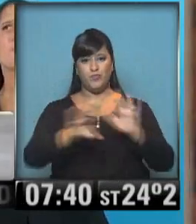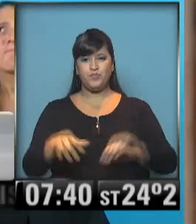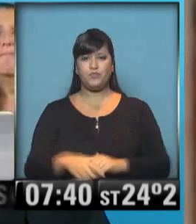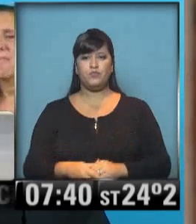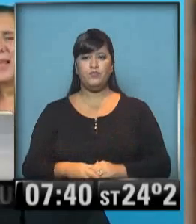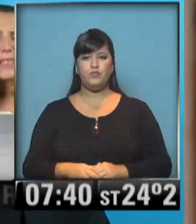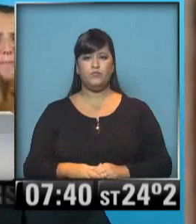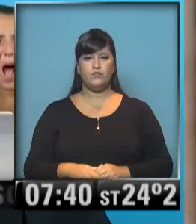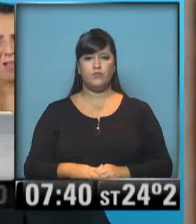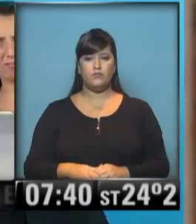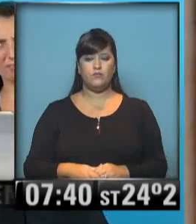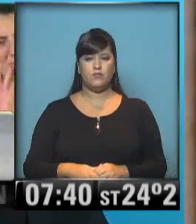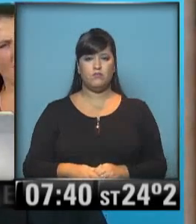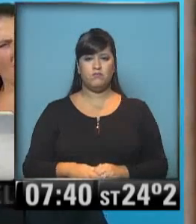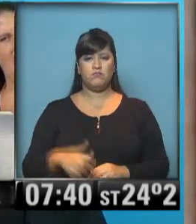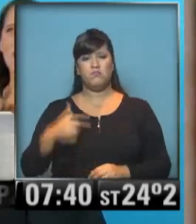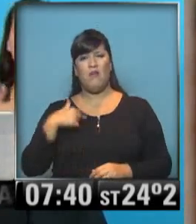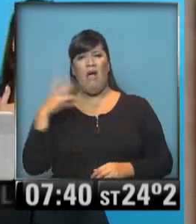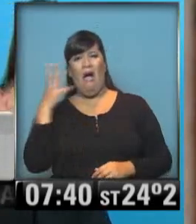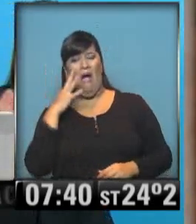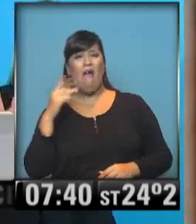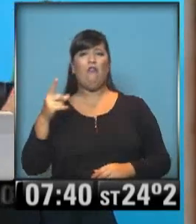mueve ningún afán